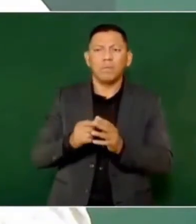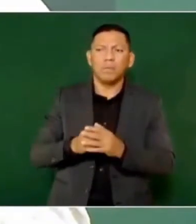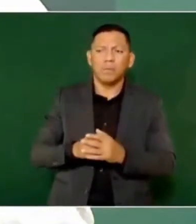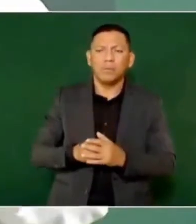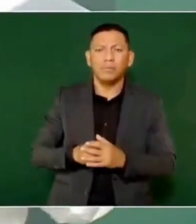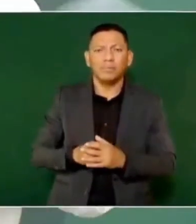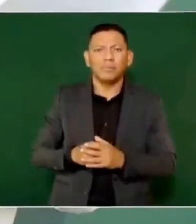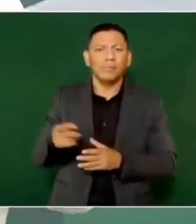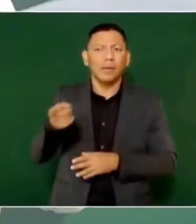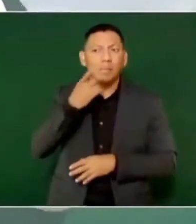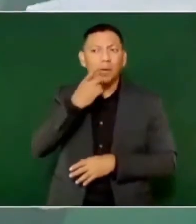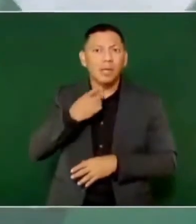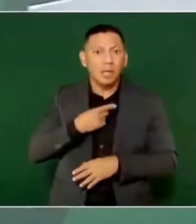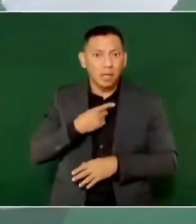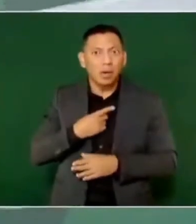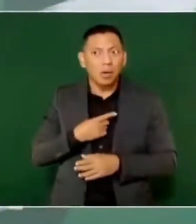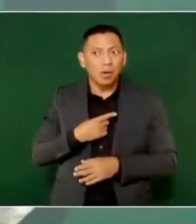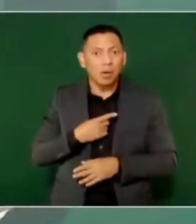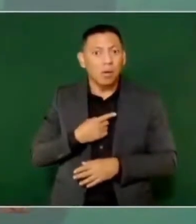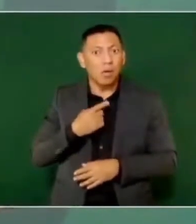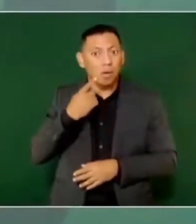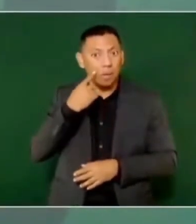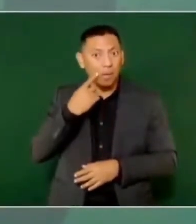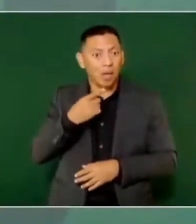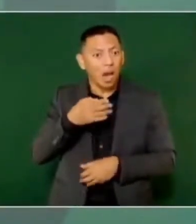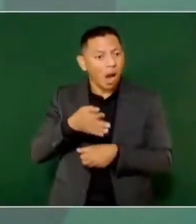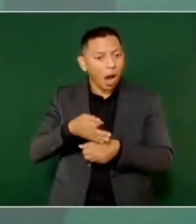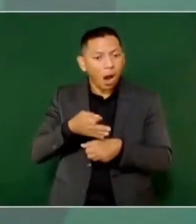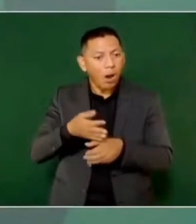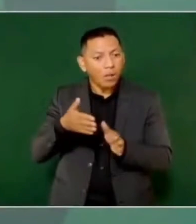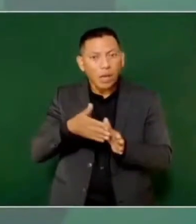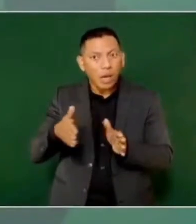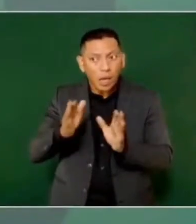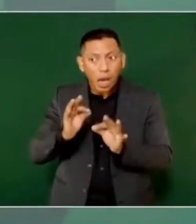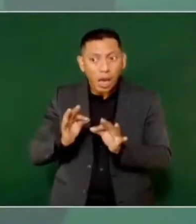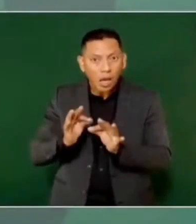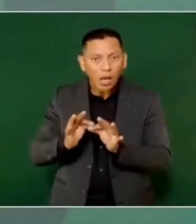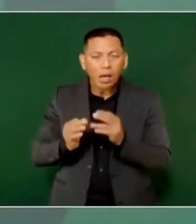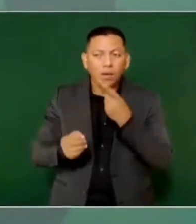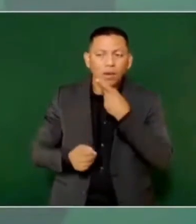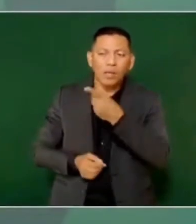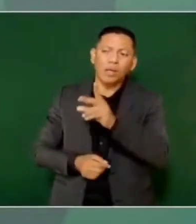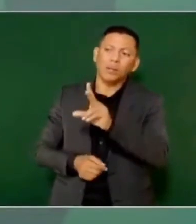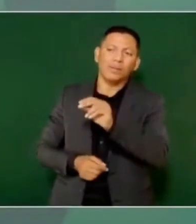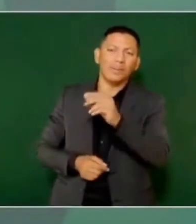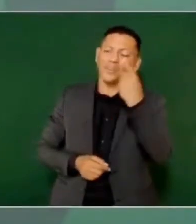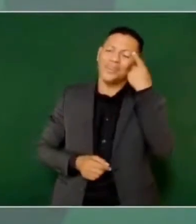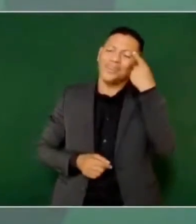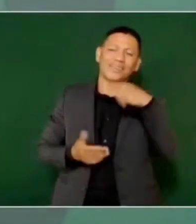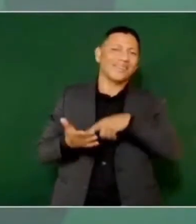restaurante, y me dijo, es el momento. Le digo, no. Yo no creo en eso.